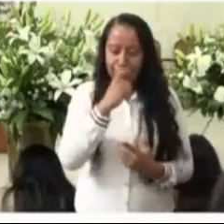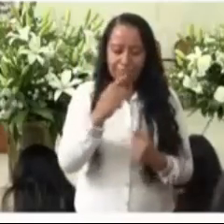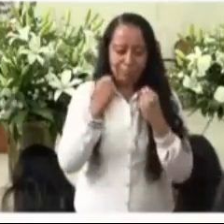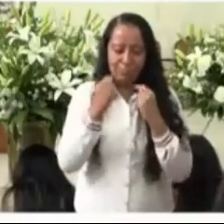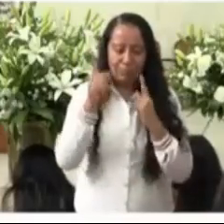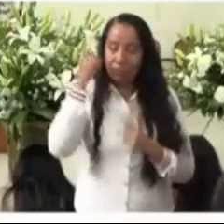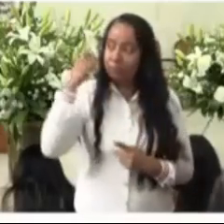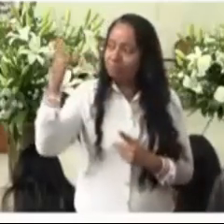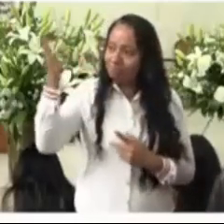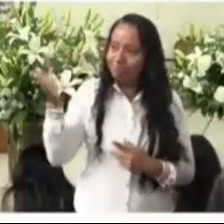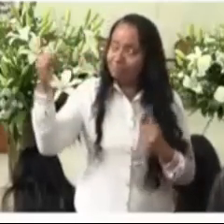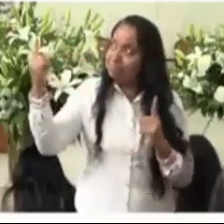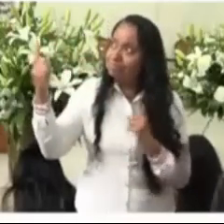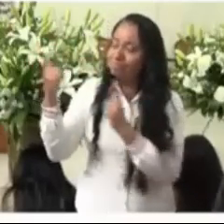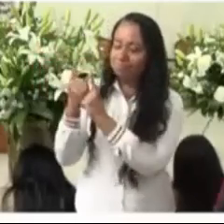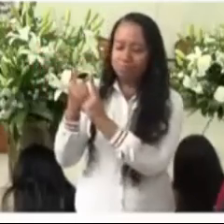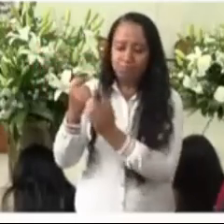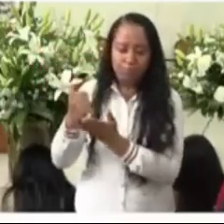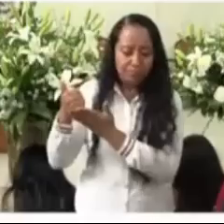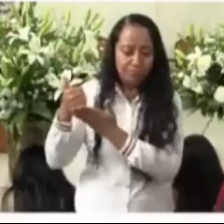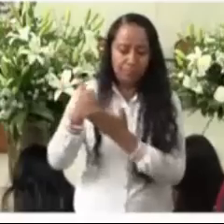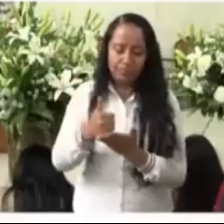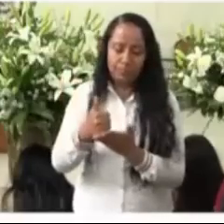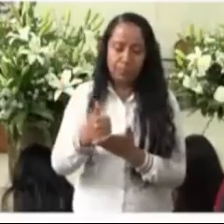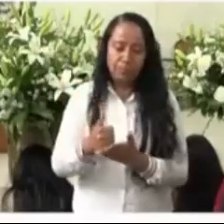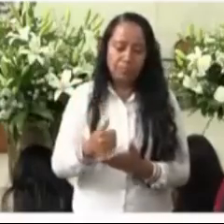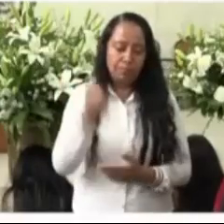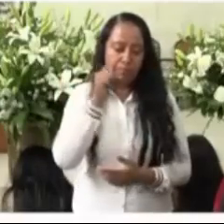saldrás vencedor, y tú saldrás